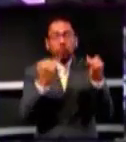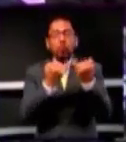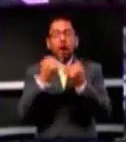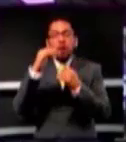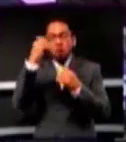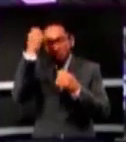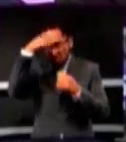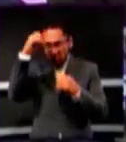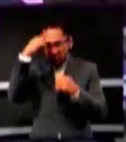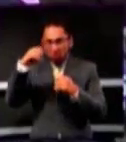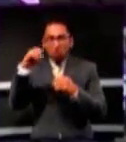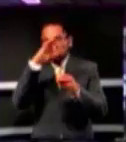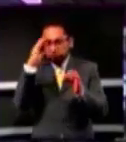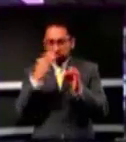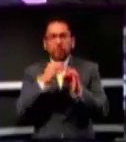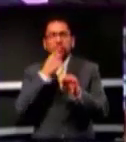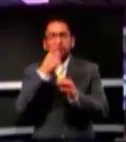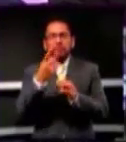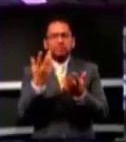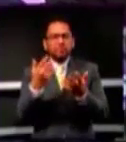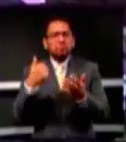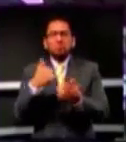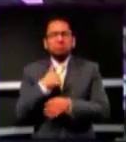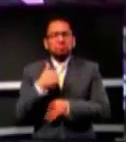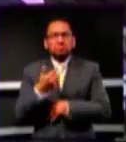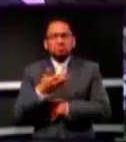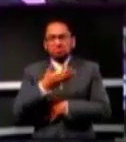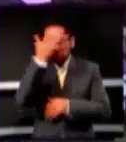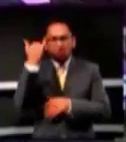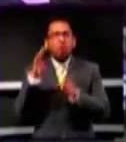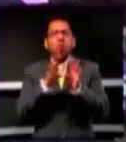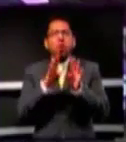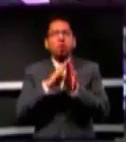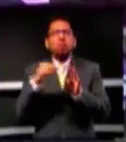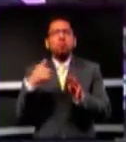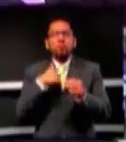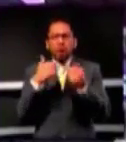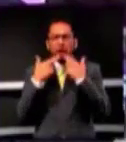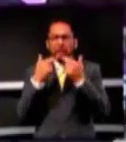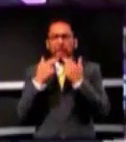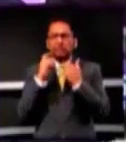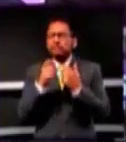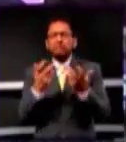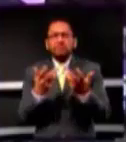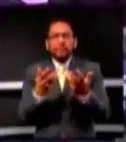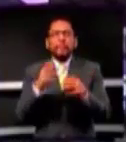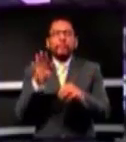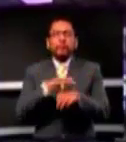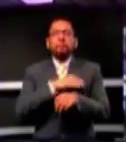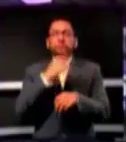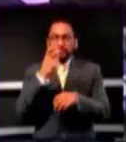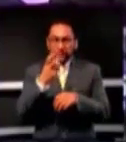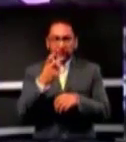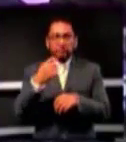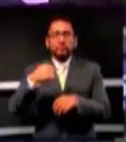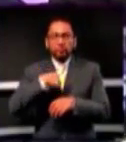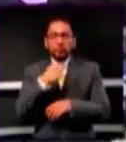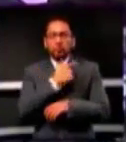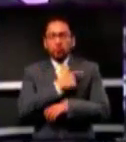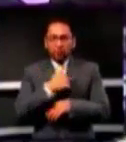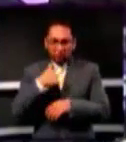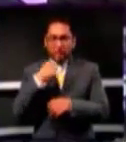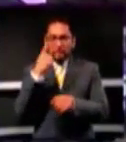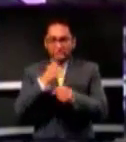cumplimiento. Hay gente que nos llega y nos dice, oigan, fíjense que yo no sé exactamente cómo está mi situación fiscal. Uh-huh. Por ende, lo que me gustaría